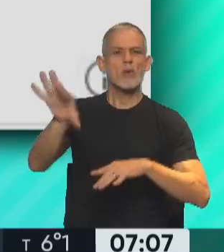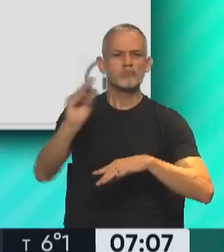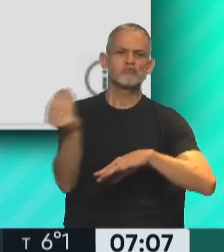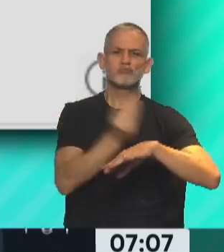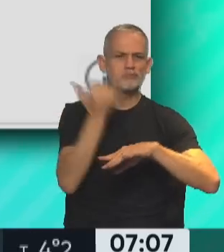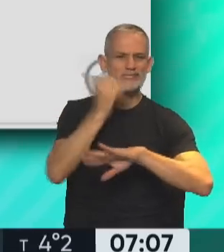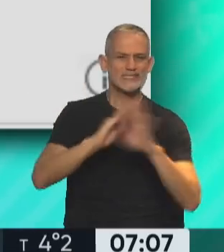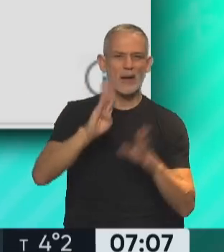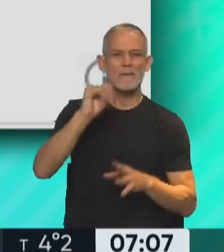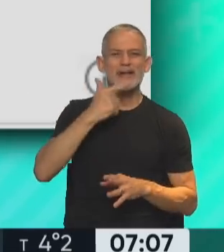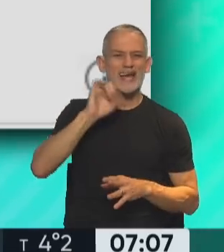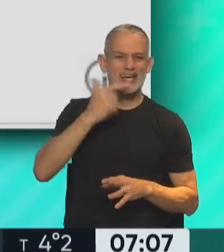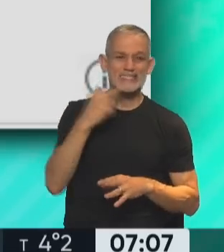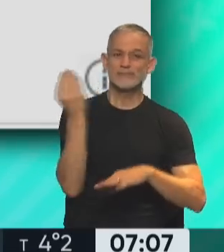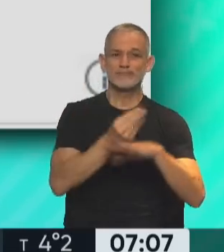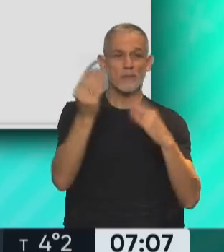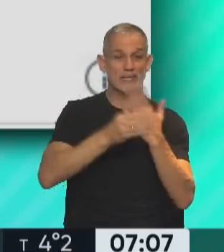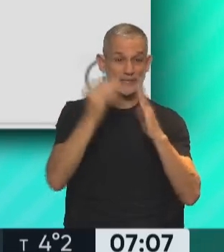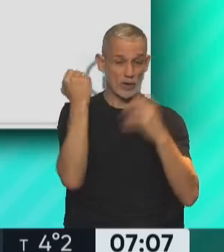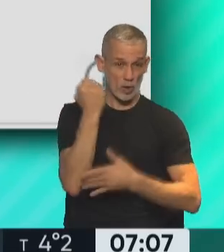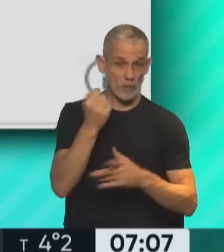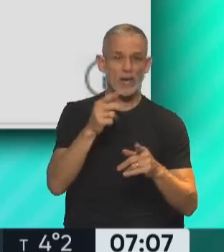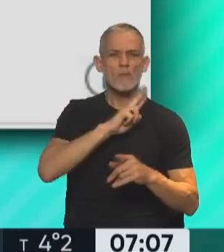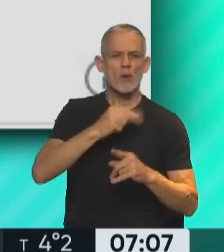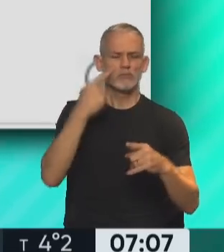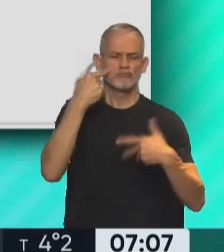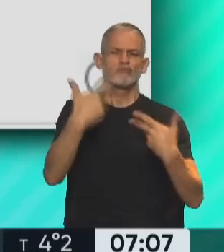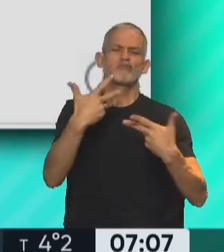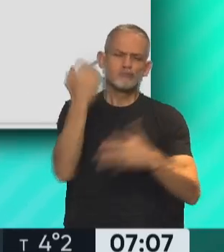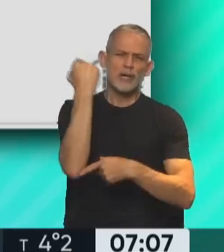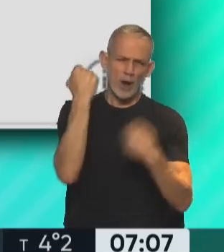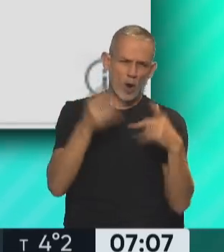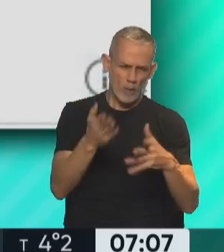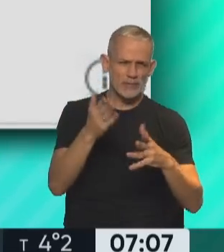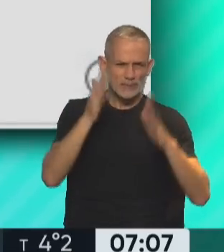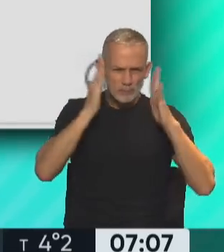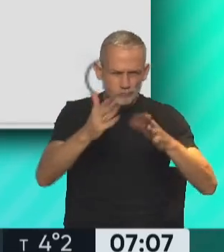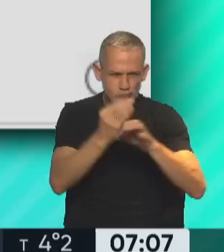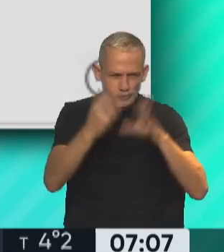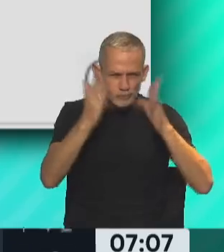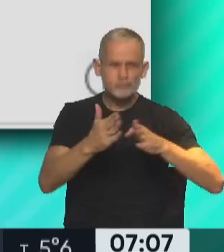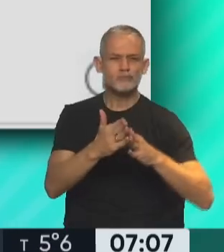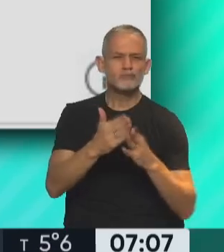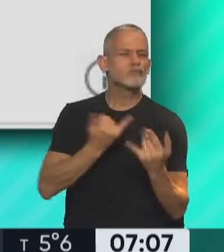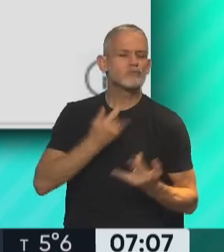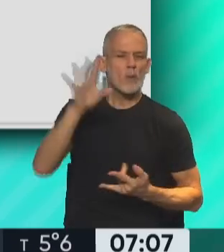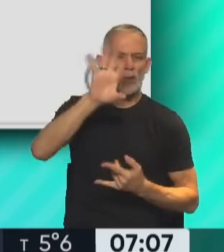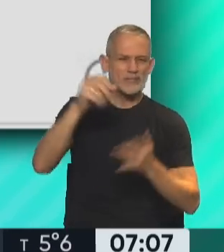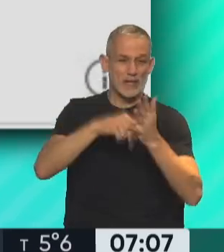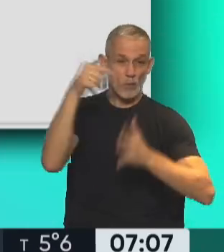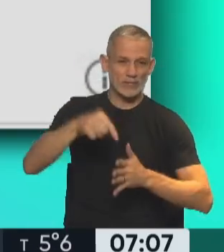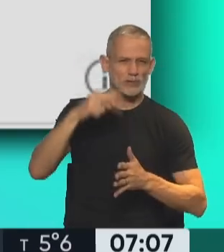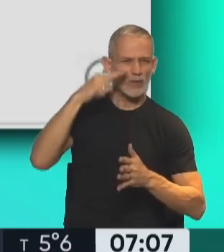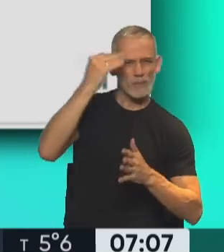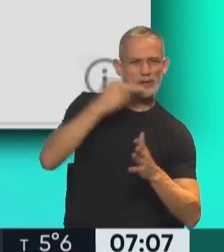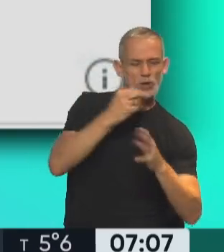Silvina Batakis al frente del Ministerio de Economía. Batakis es una reconocida economista que cumplió esa función en la provincia de Buenos Aires entre 2011 y